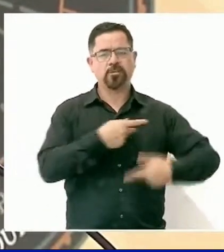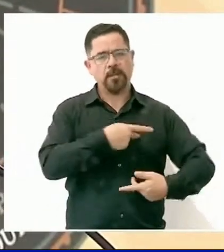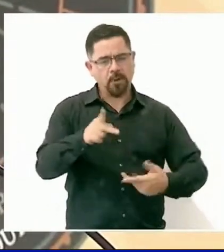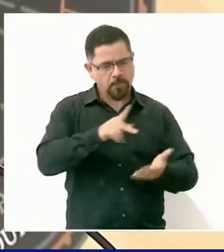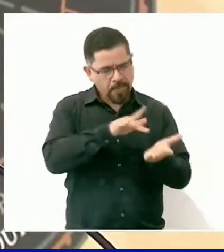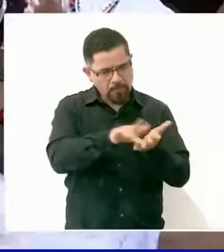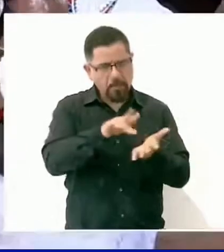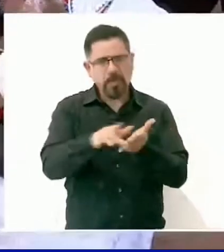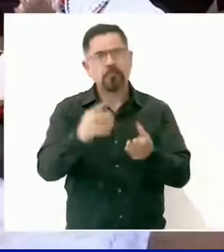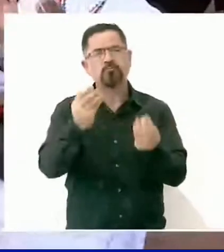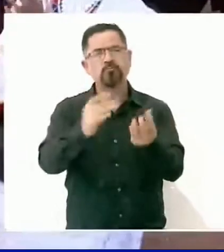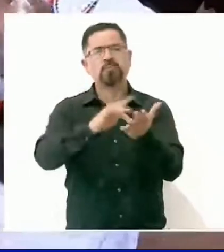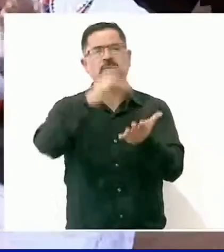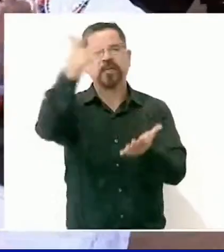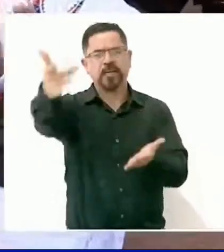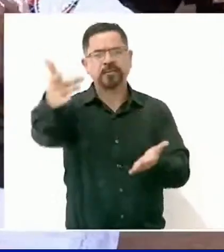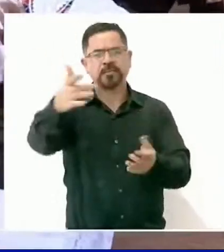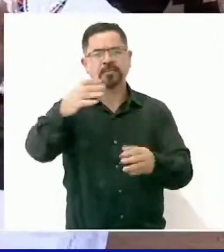amigas y amigos.